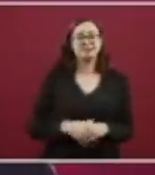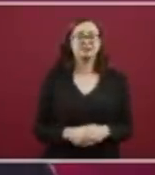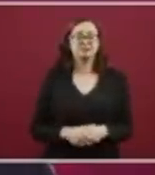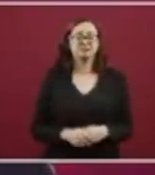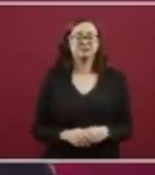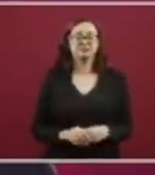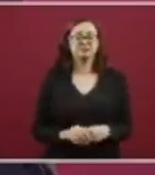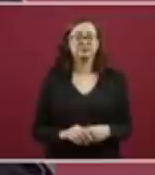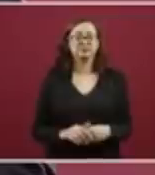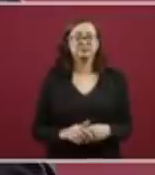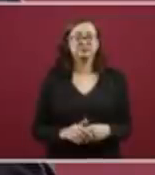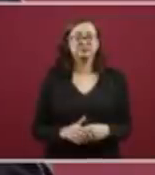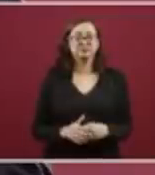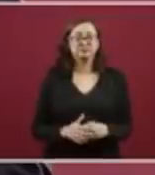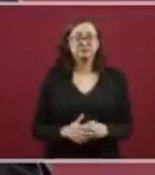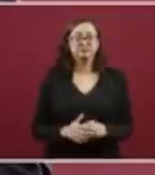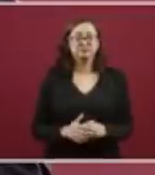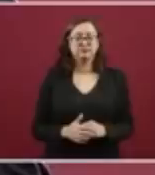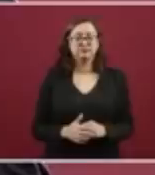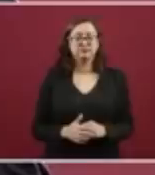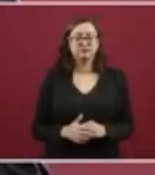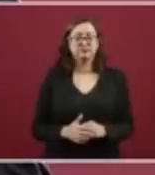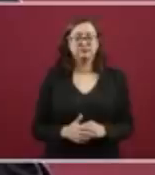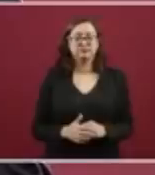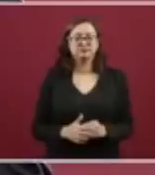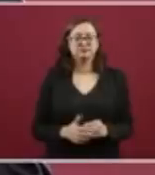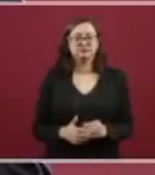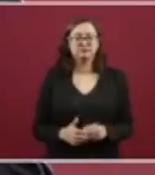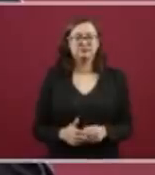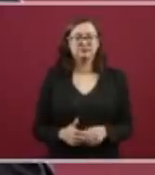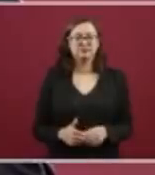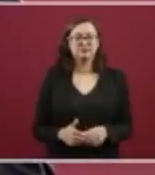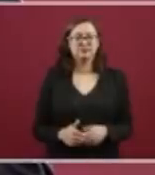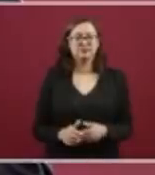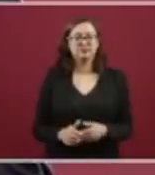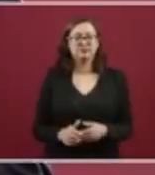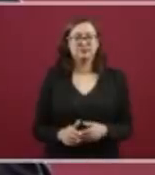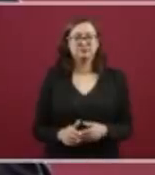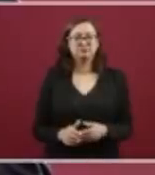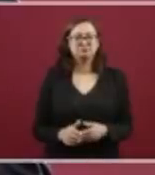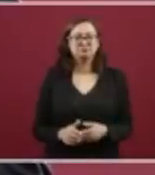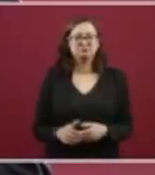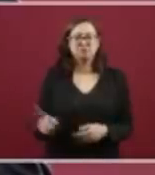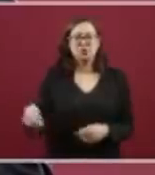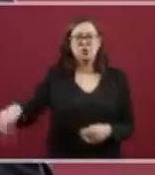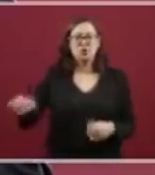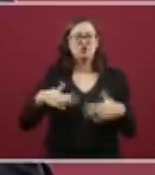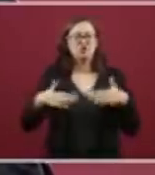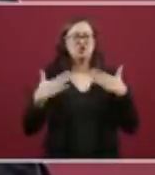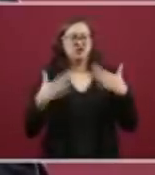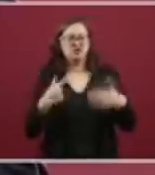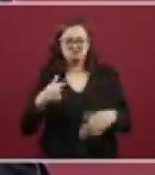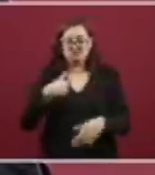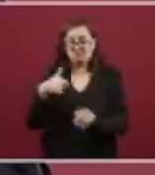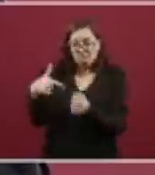que no vamos nosotros a ocultar nada ni